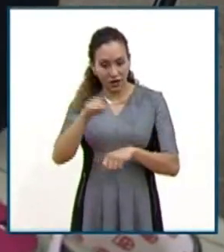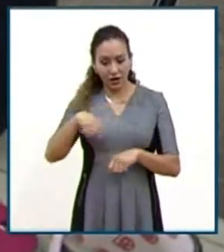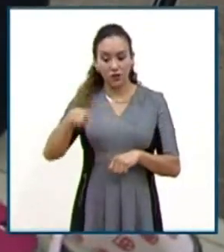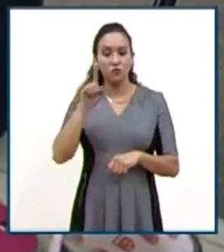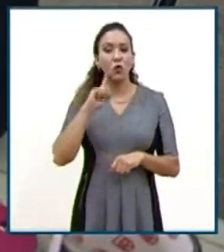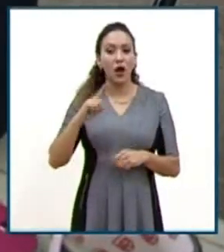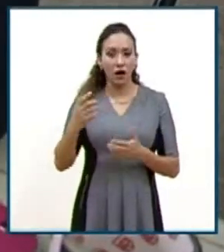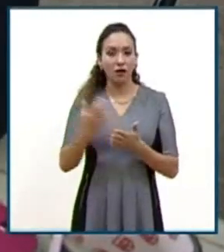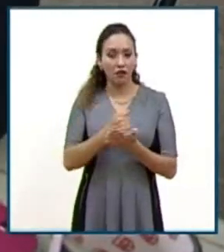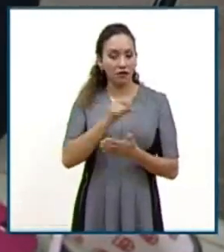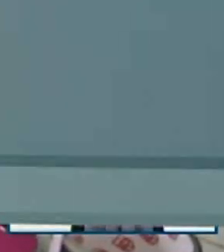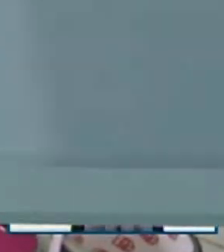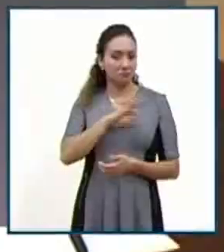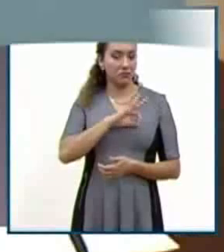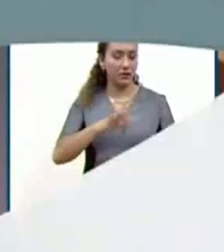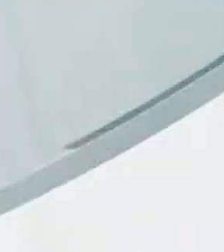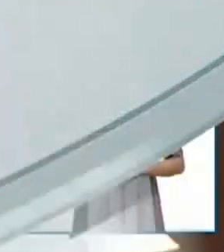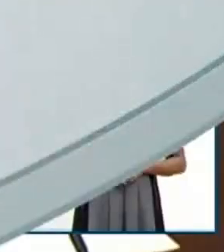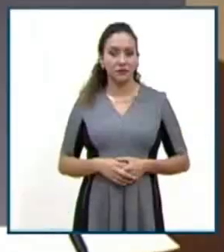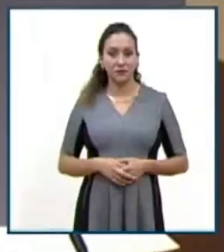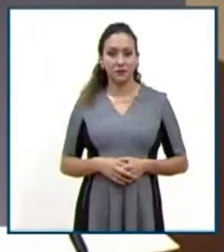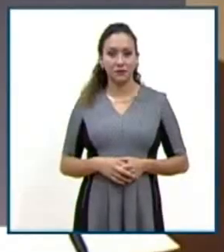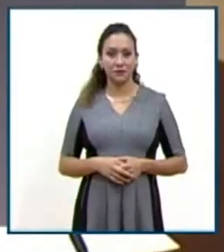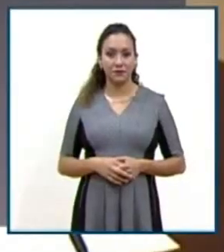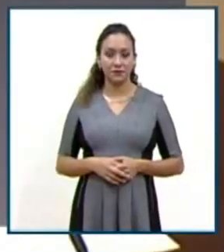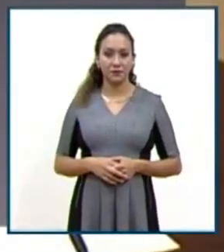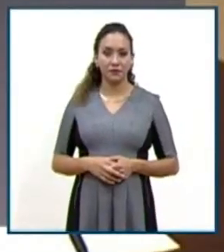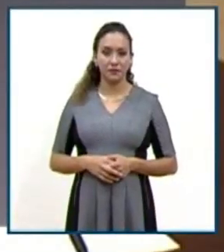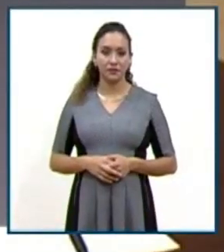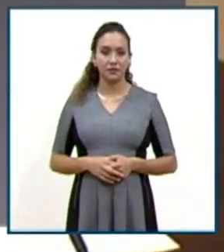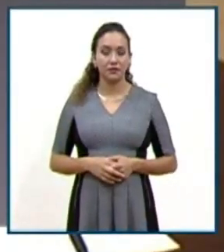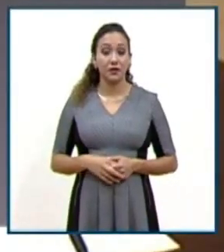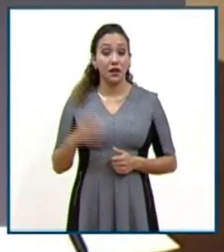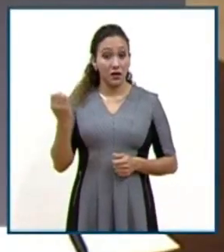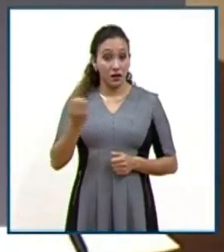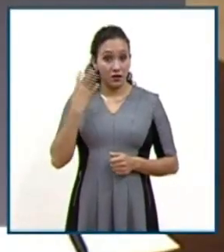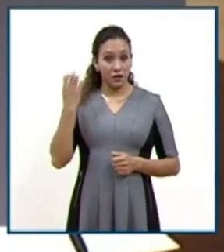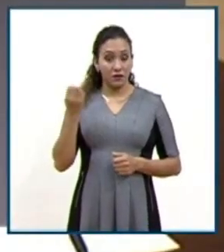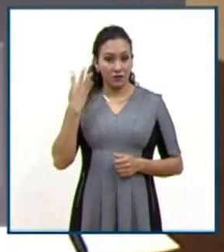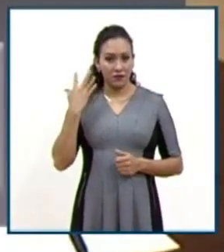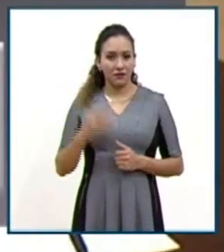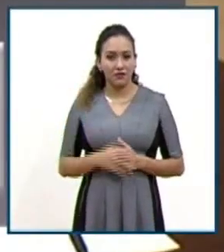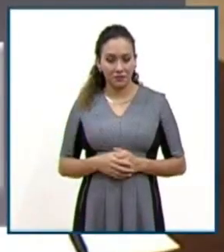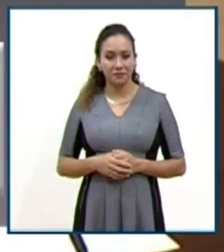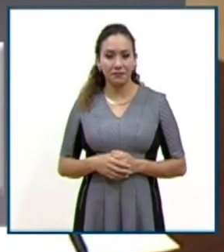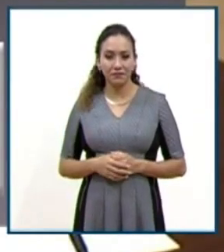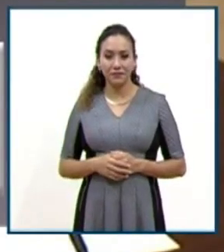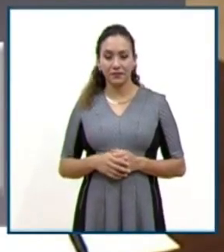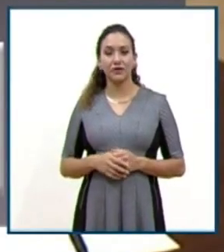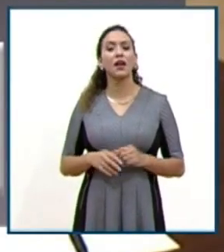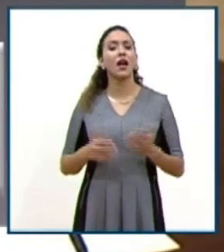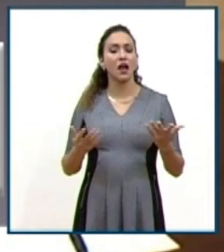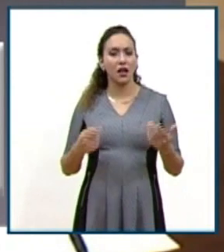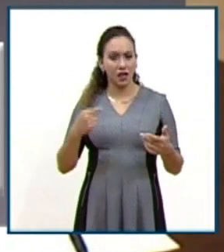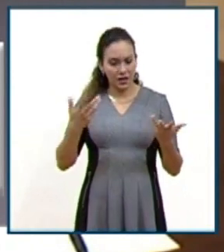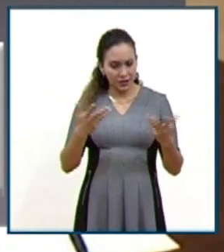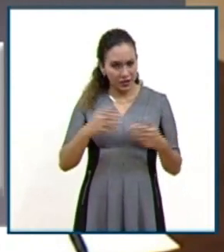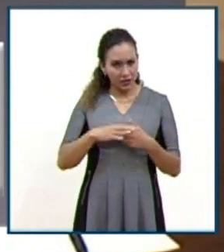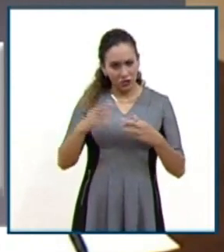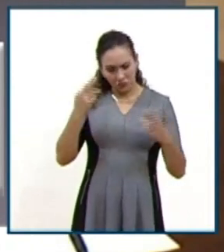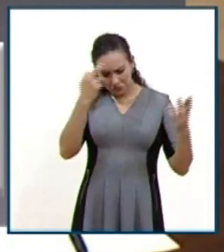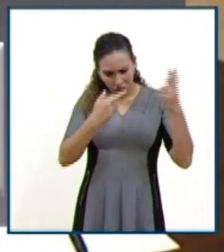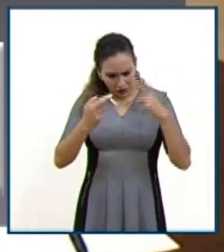Vámonos con más información. Por unanimidad, la Sala Superior del Tribunal Electoral confirmó el acuerdo del INE mediante el cual llevó a cabo el